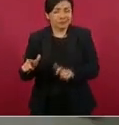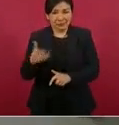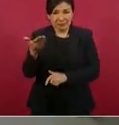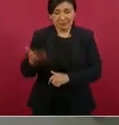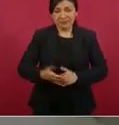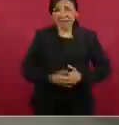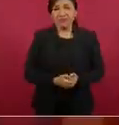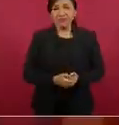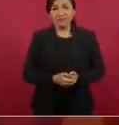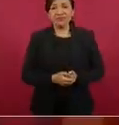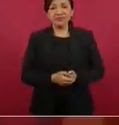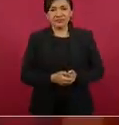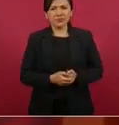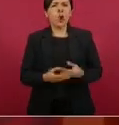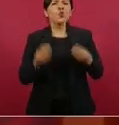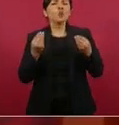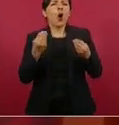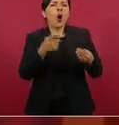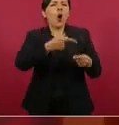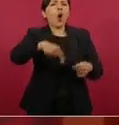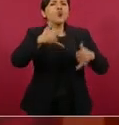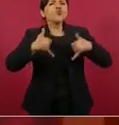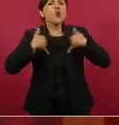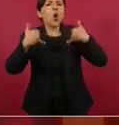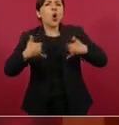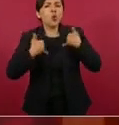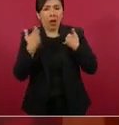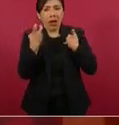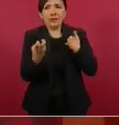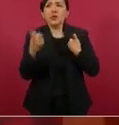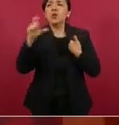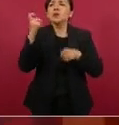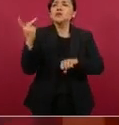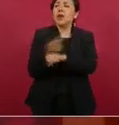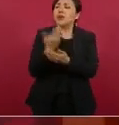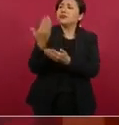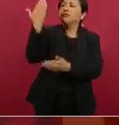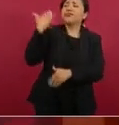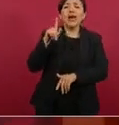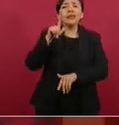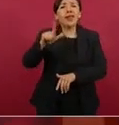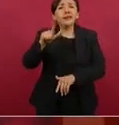porque muchos jóvenes, esto sucedió hace 17 años,